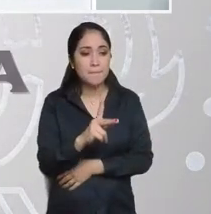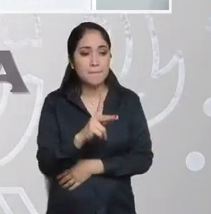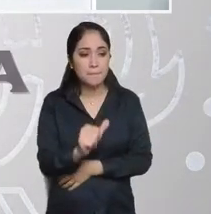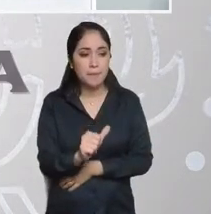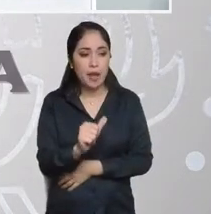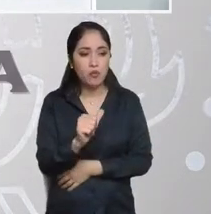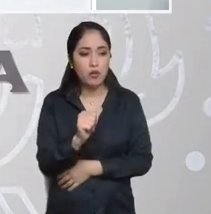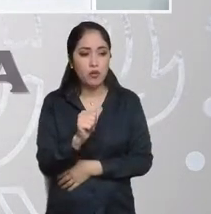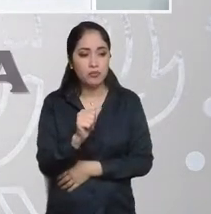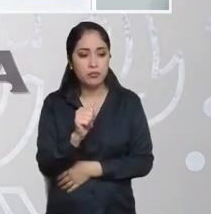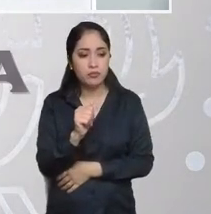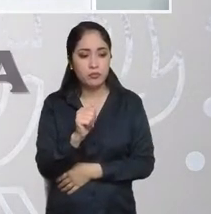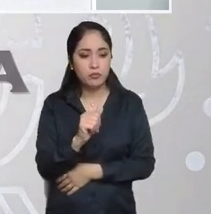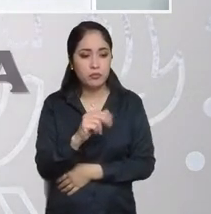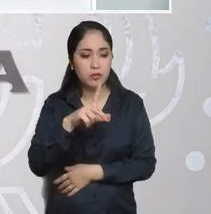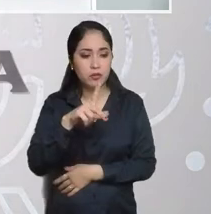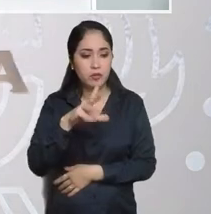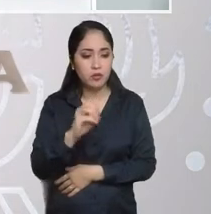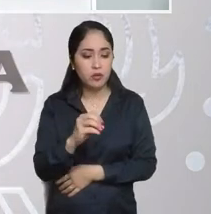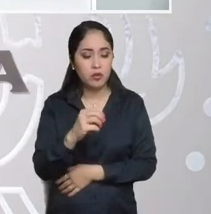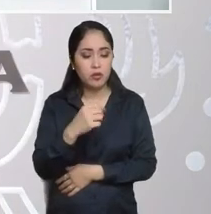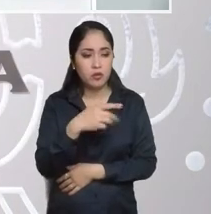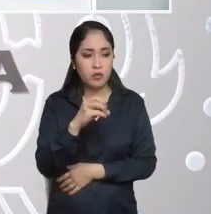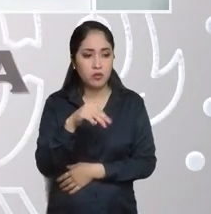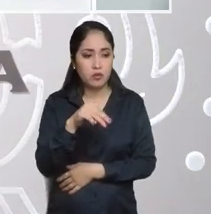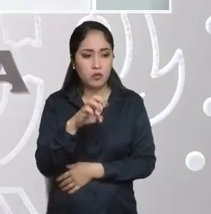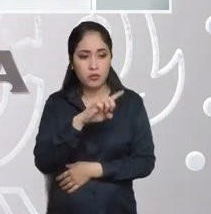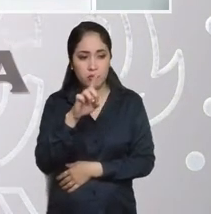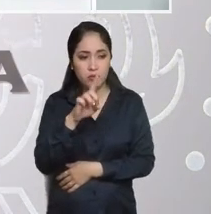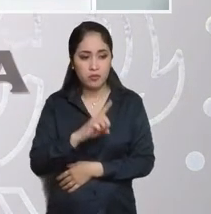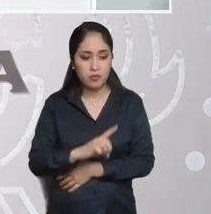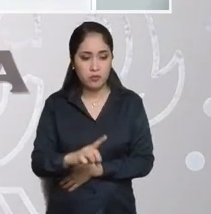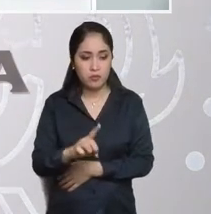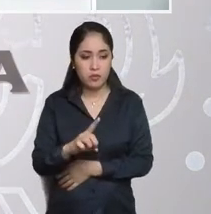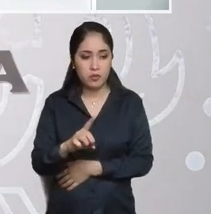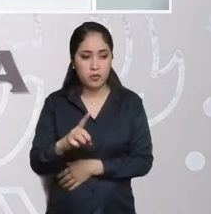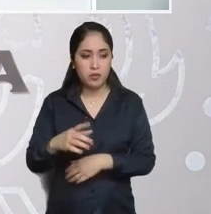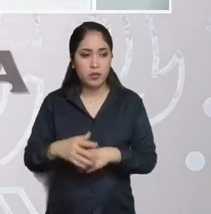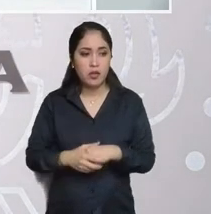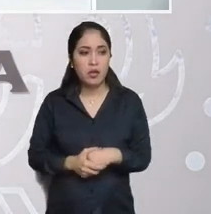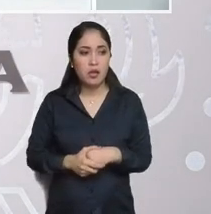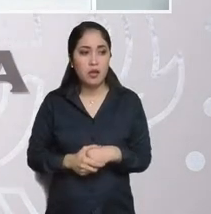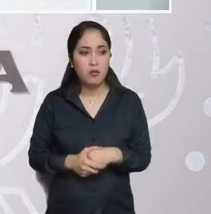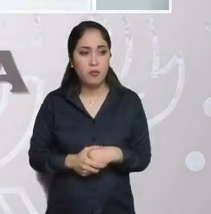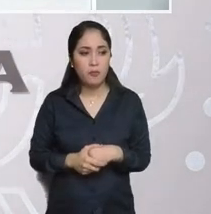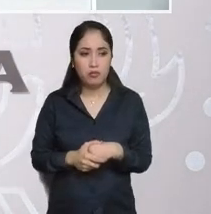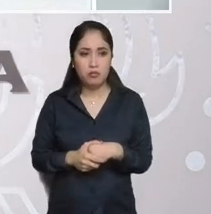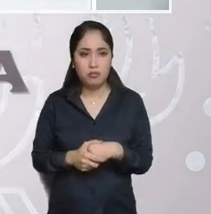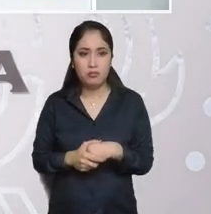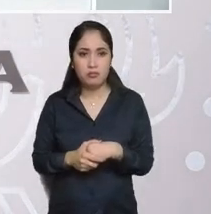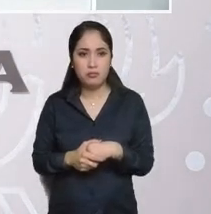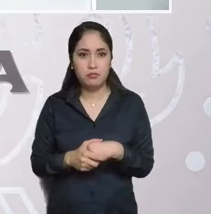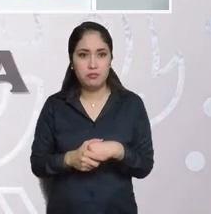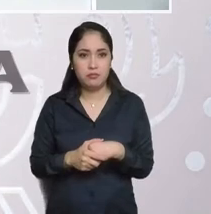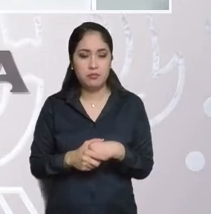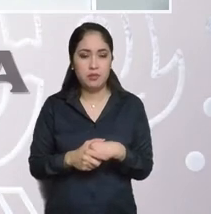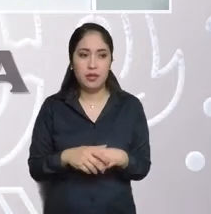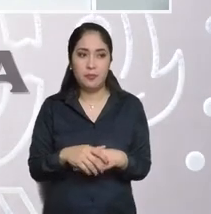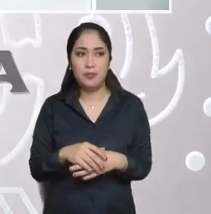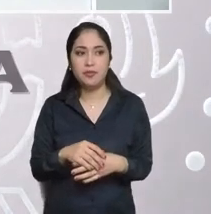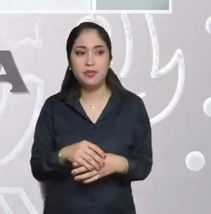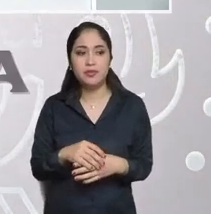tú, Alejandro? Seguramente. ¿Qué informé? Paulo Gómez me dijo cuando estuve con él, le